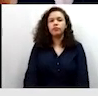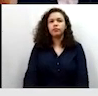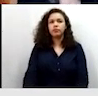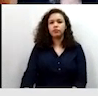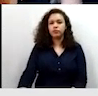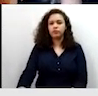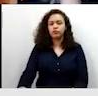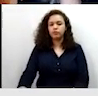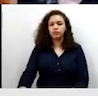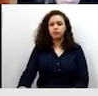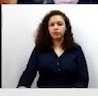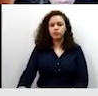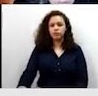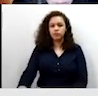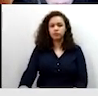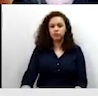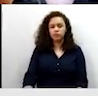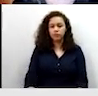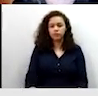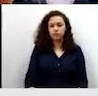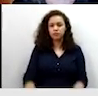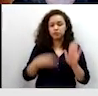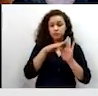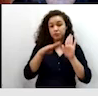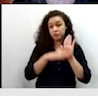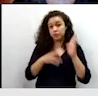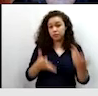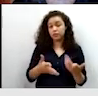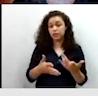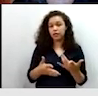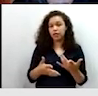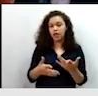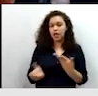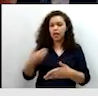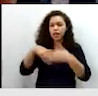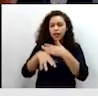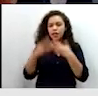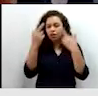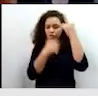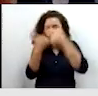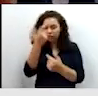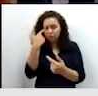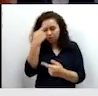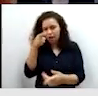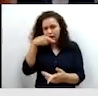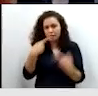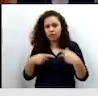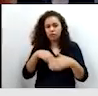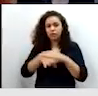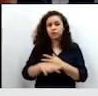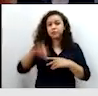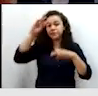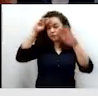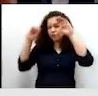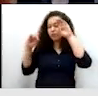Pues las medidas como tal, debe de ser el filtro sanitario. El filtro sanitario pues debe de tener la toma de